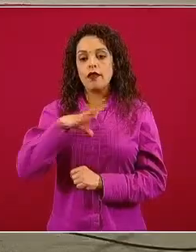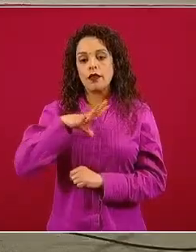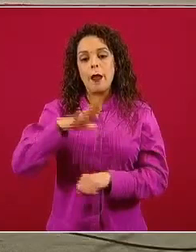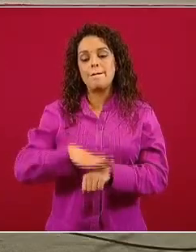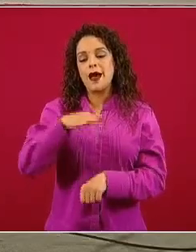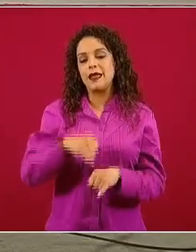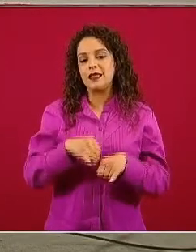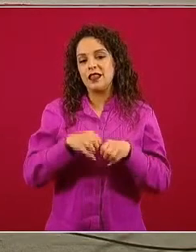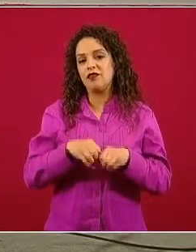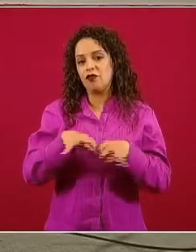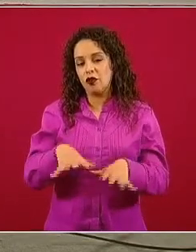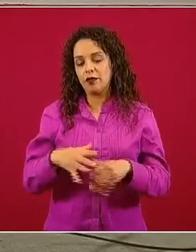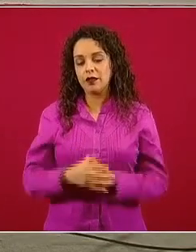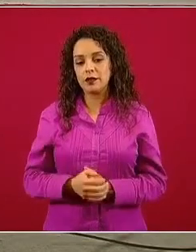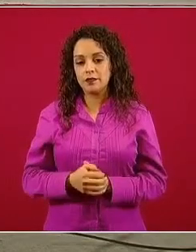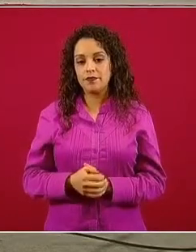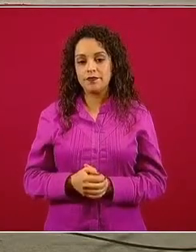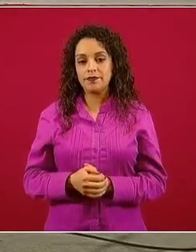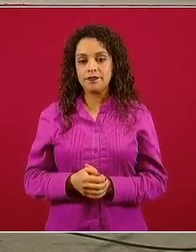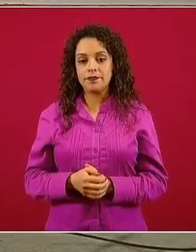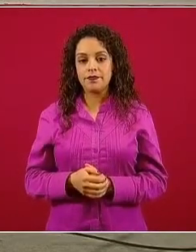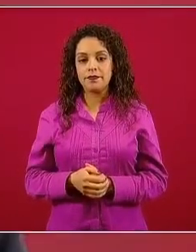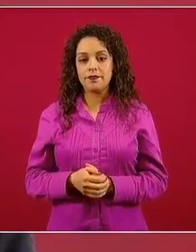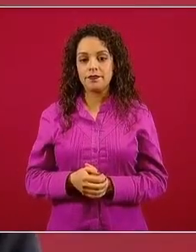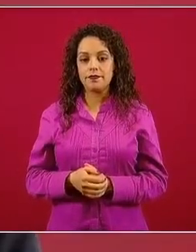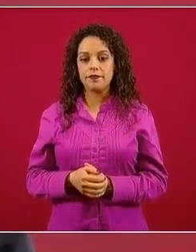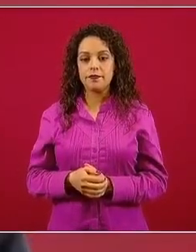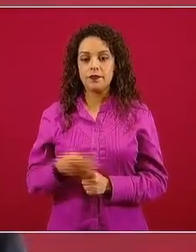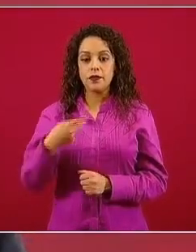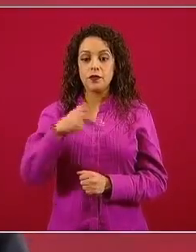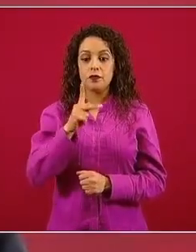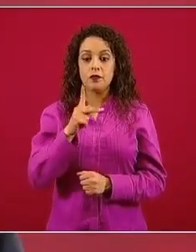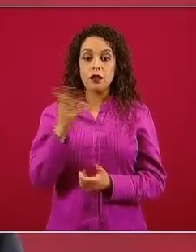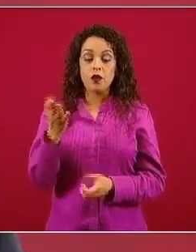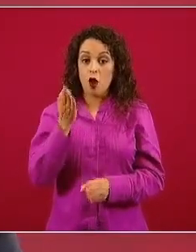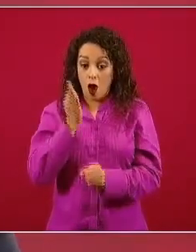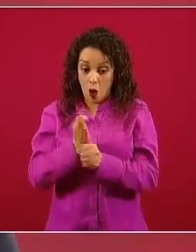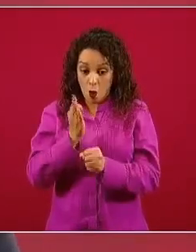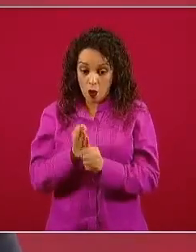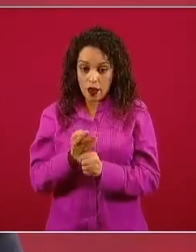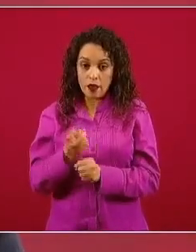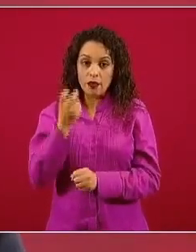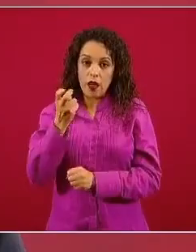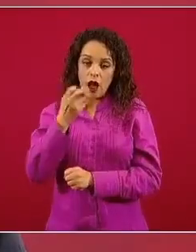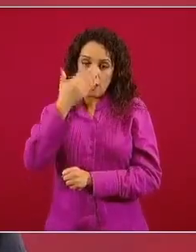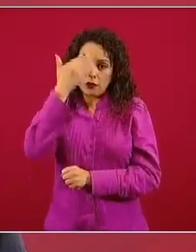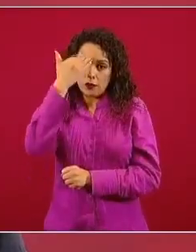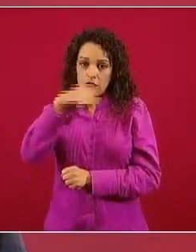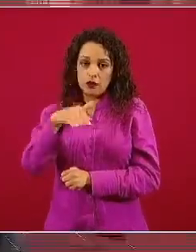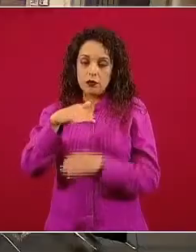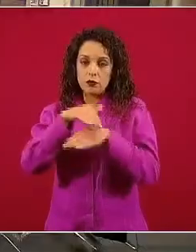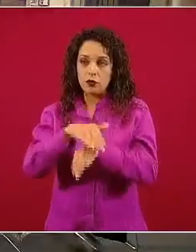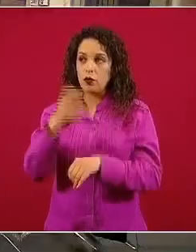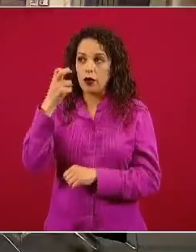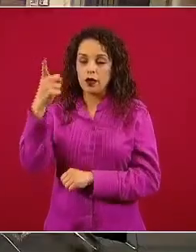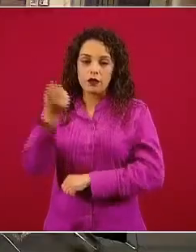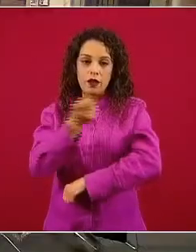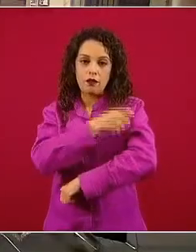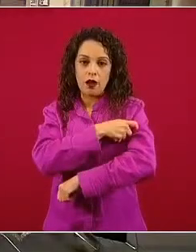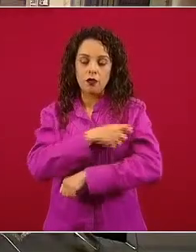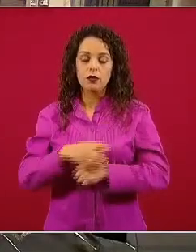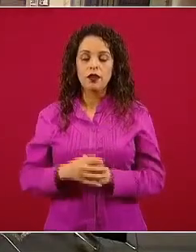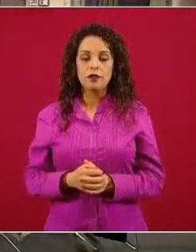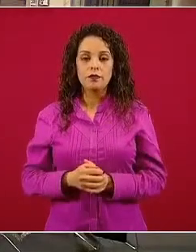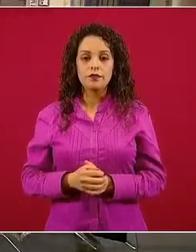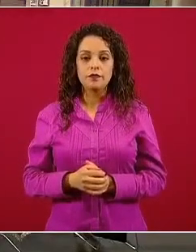información. Pero básicamente eso es lo que tendríamos del conocimiento hasta el momento de la vacuna Sputnik 5. ¿Cómo